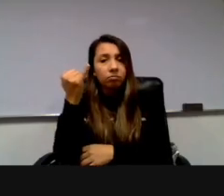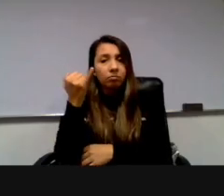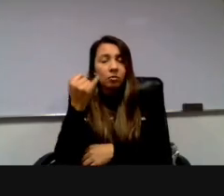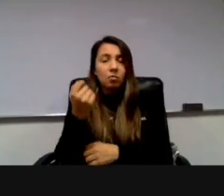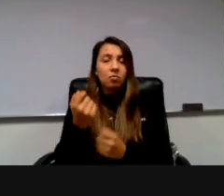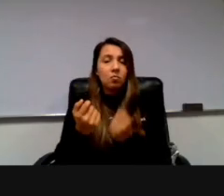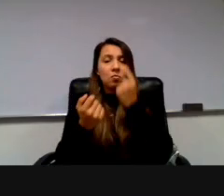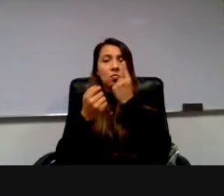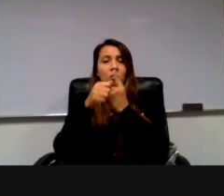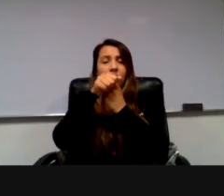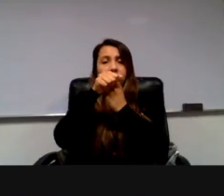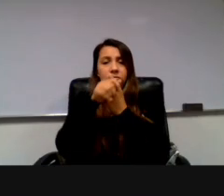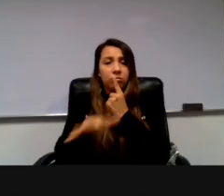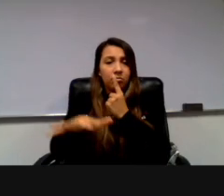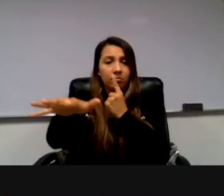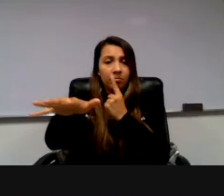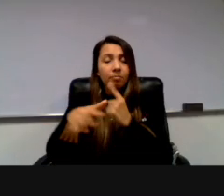universal.